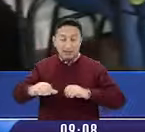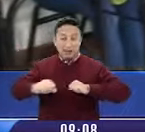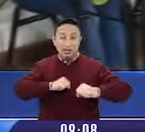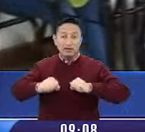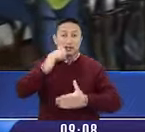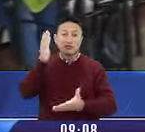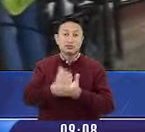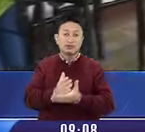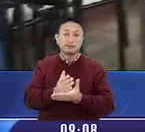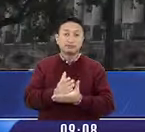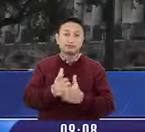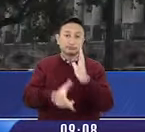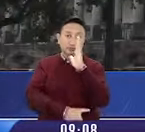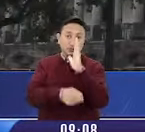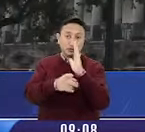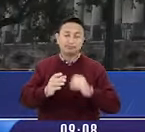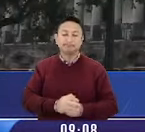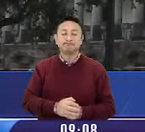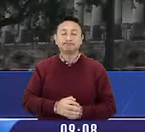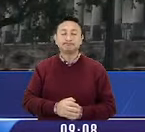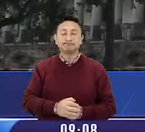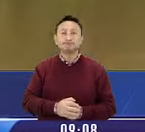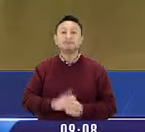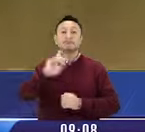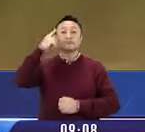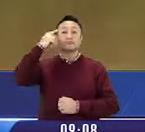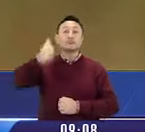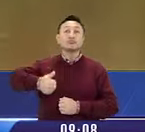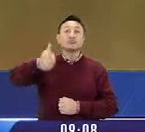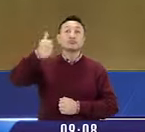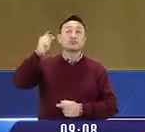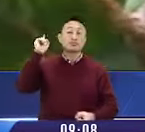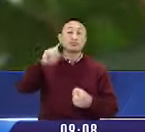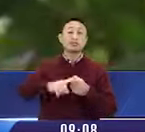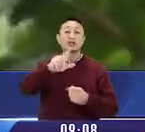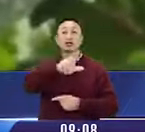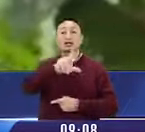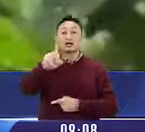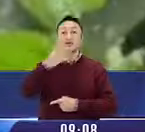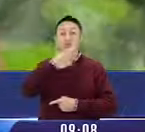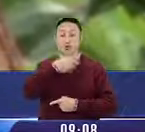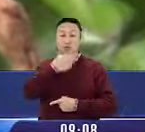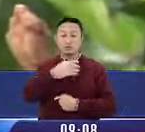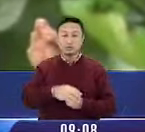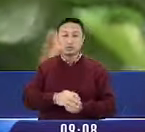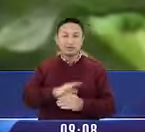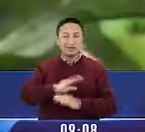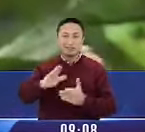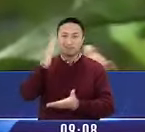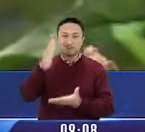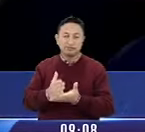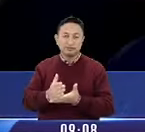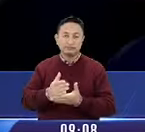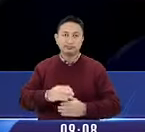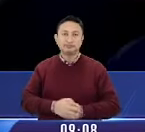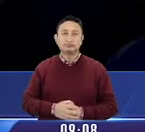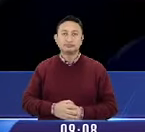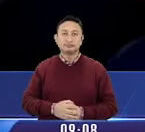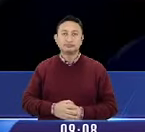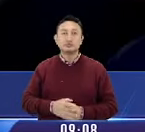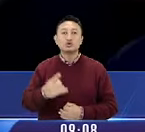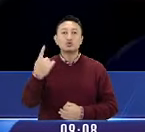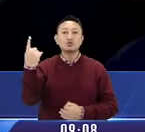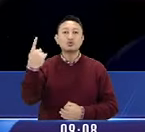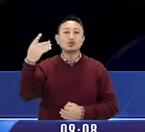actividades extractivas. Tomando esto en cuenta, el Ejecutivo tendría hasta el 31 de agosto para cumplir con la voluntad popular. El único